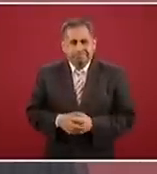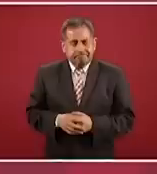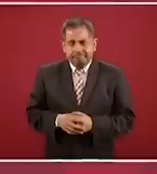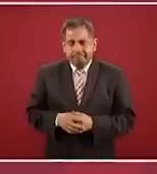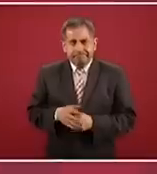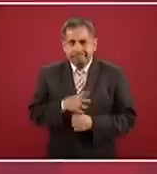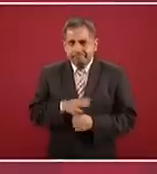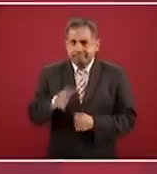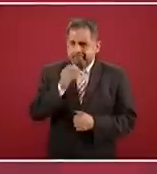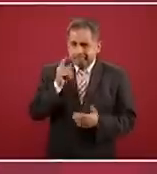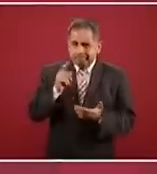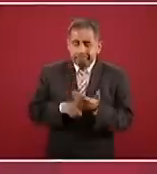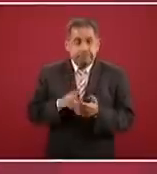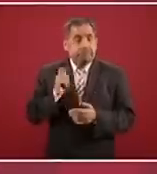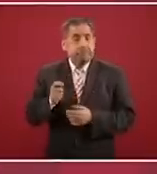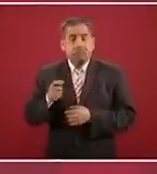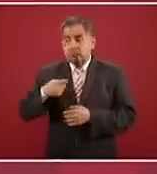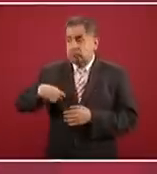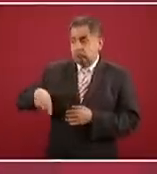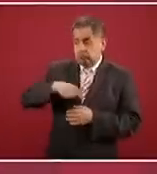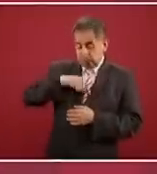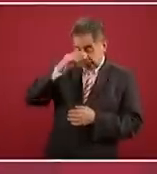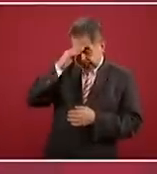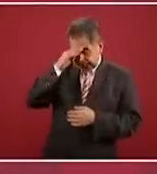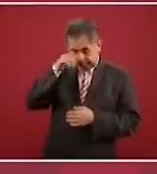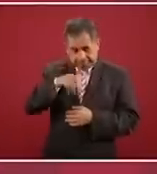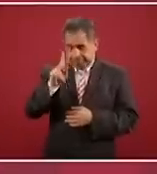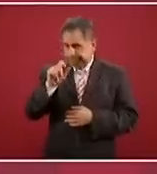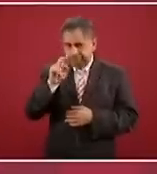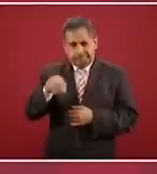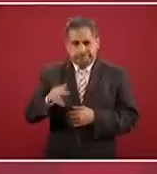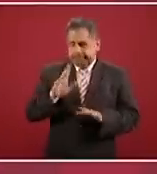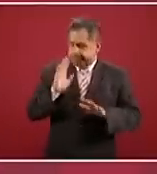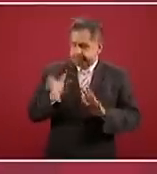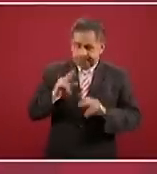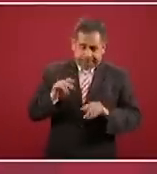es que cuando nosotros decidimos cambiar la estrategia,